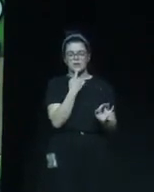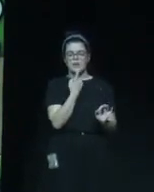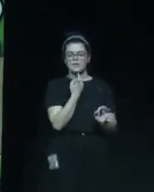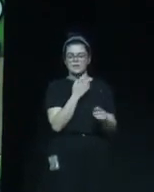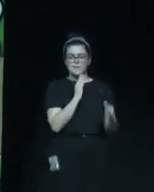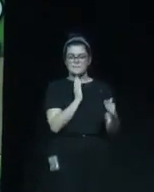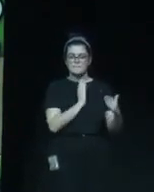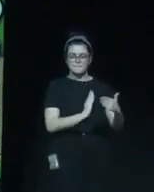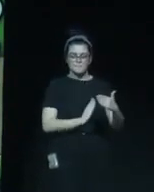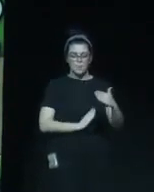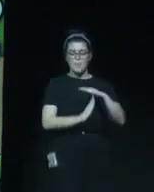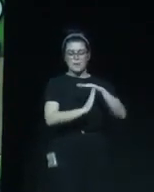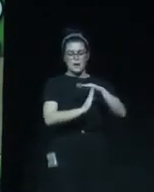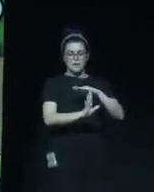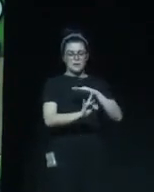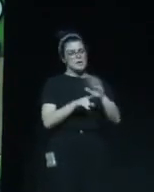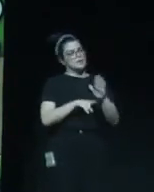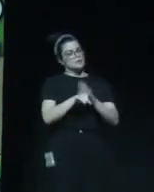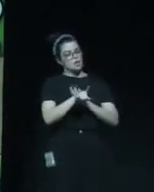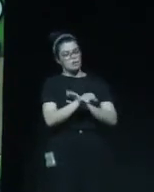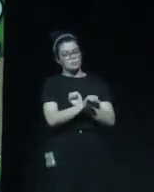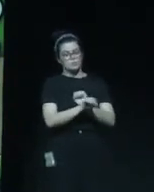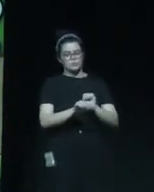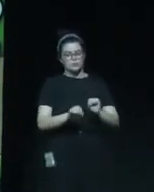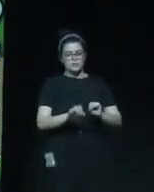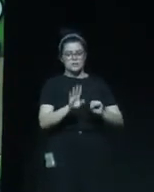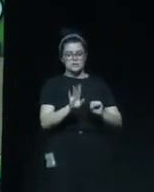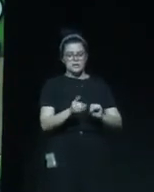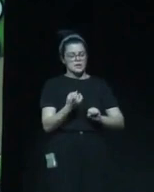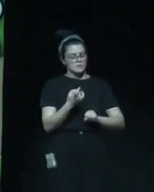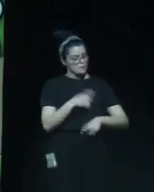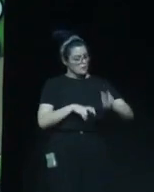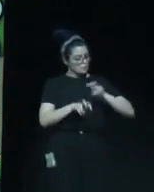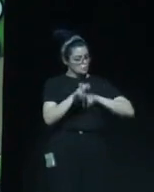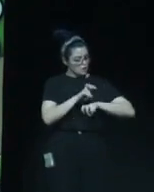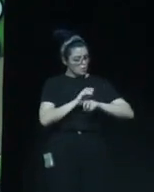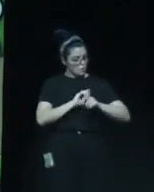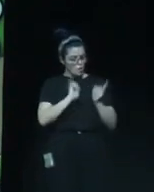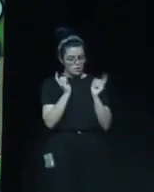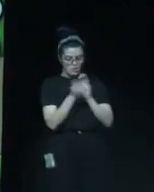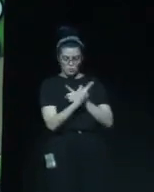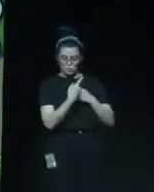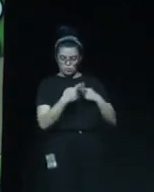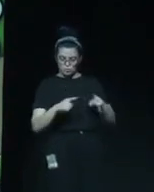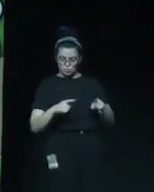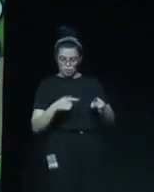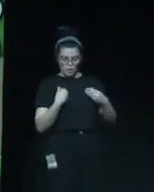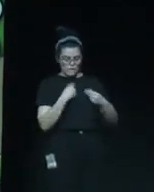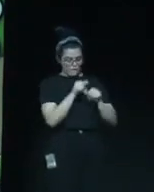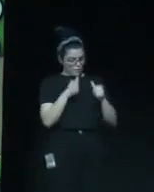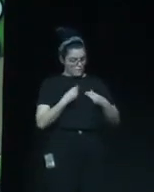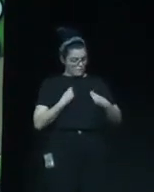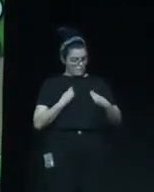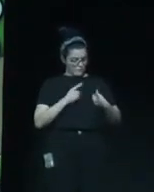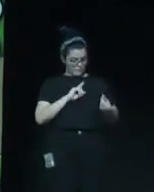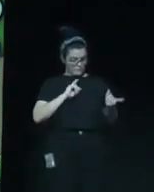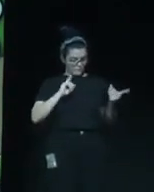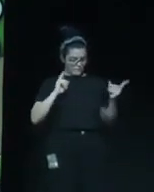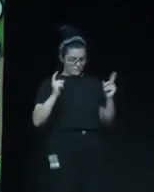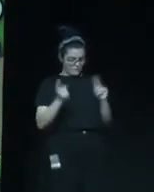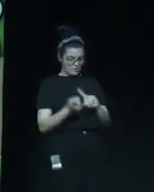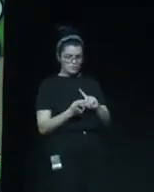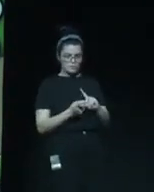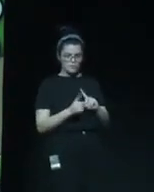el desarrollo no es posible, y que hay que buscar otros cambios en la forma de vida, esa es una línea, pero luego está